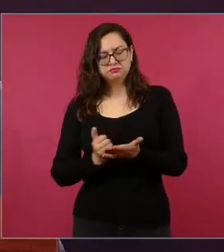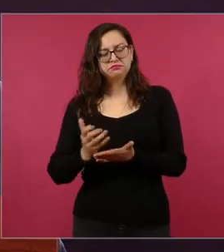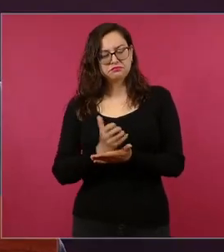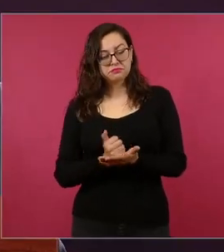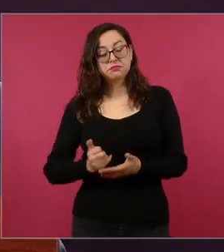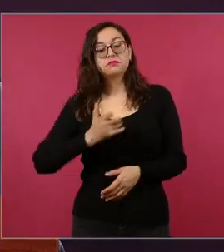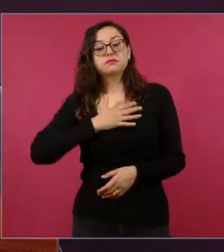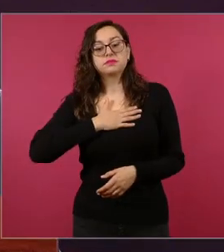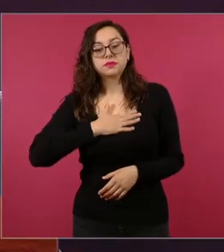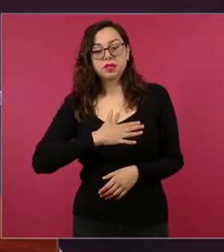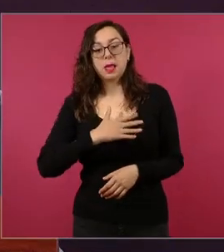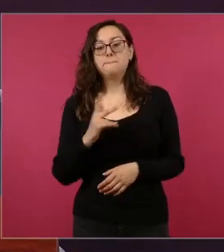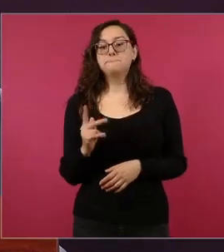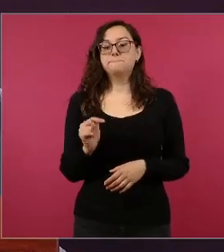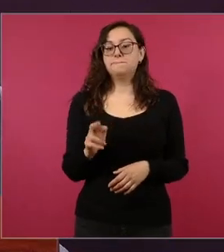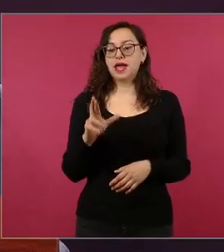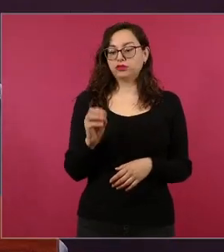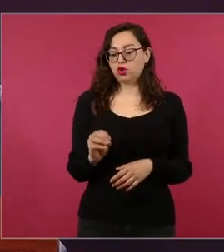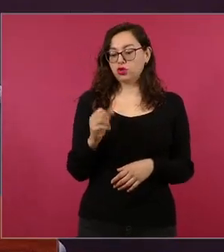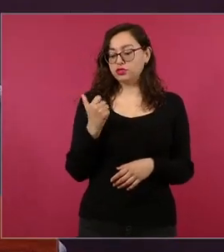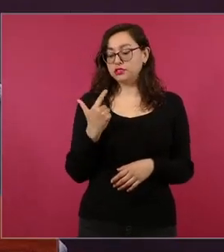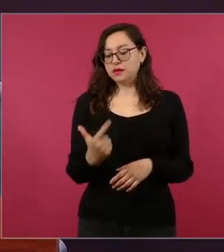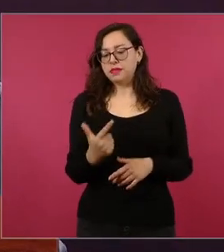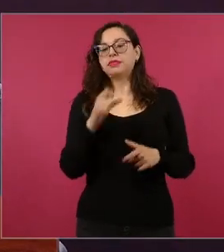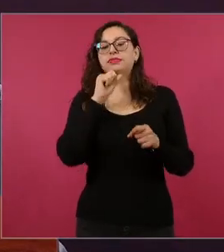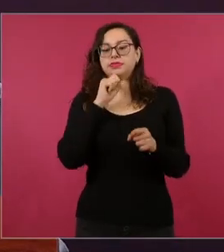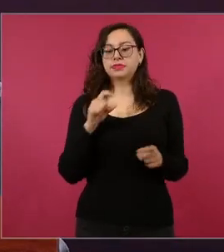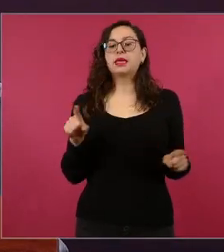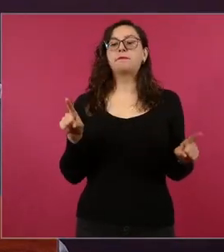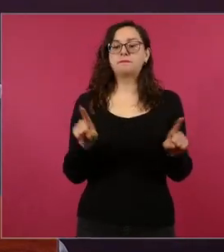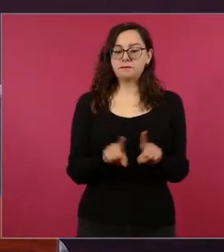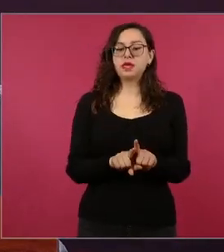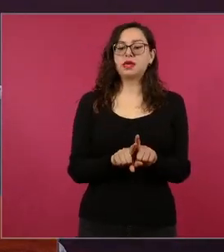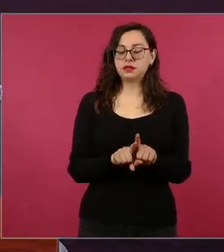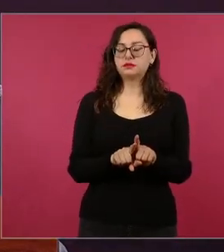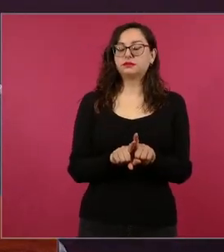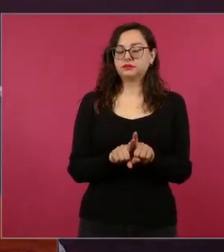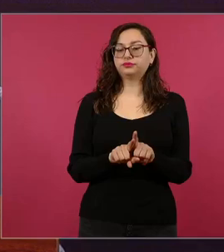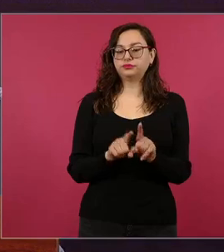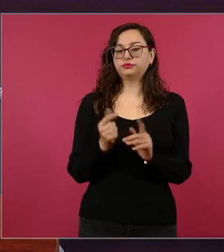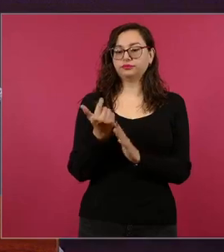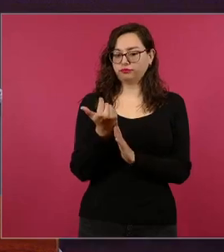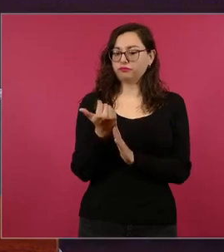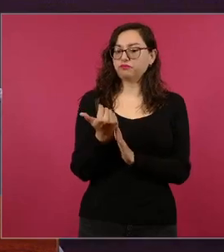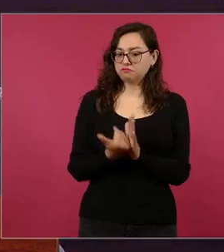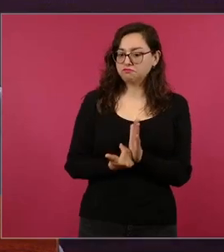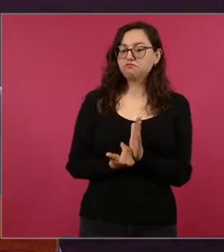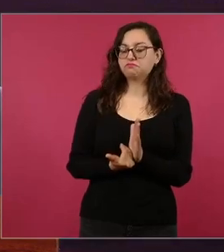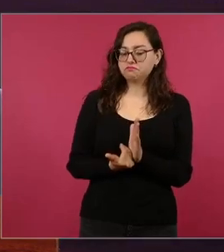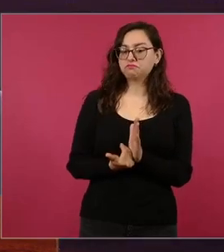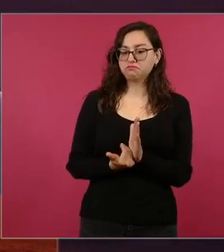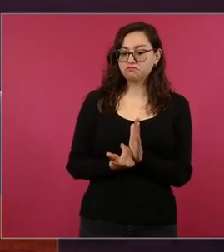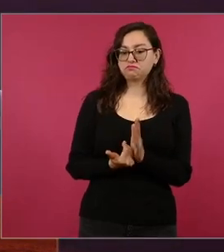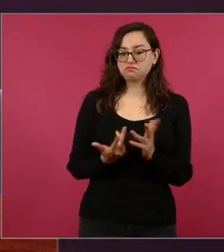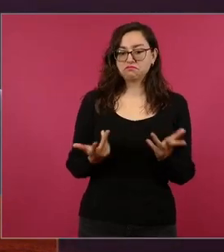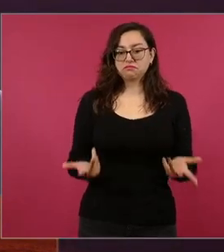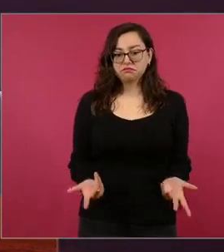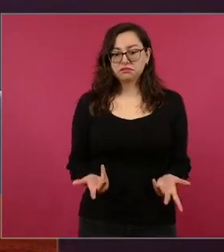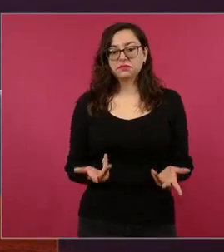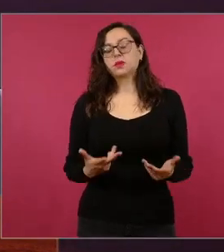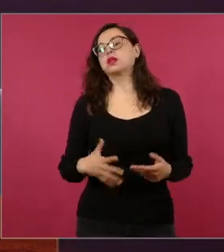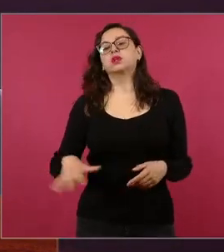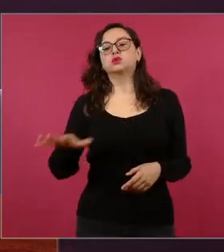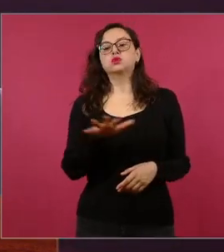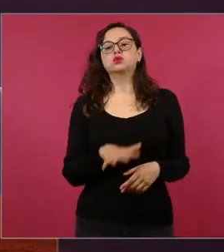con Petroseven vemos algunos casos, sobre todo de donde son ellos o donde están con una mayor presencia en la